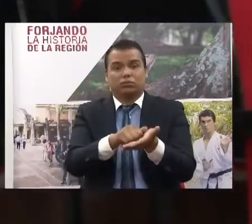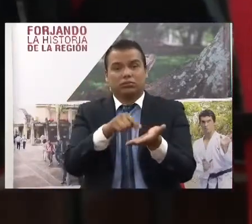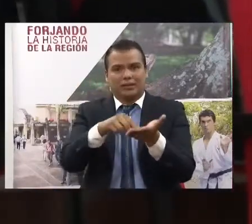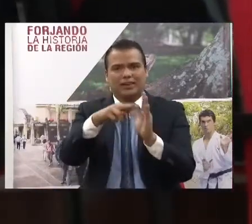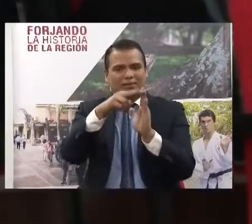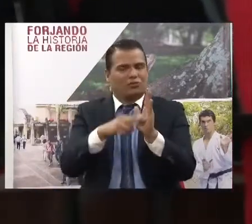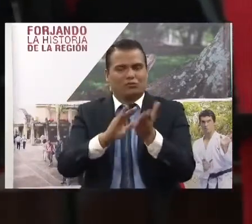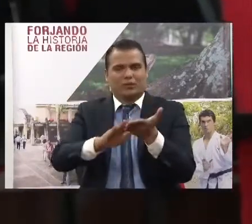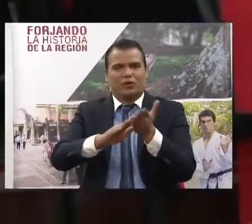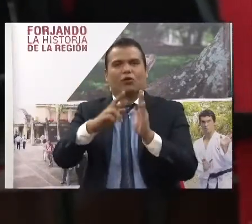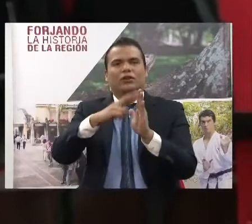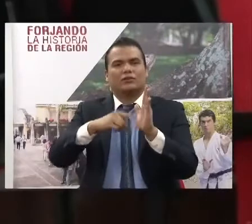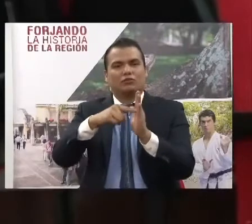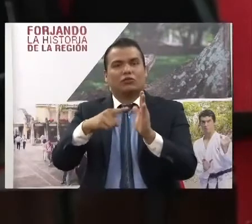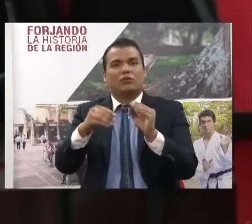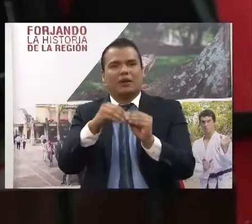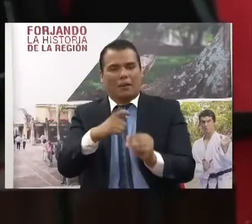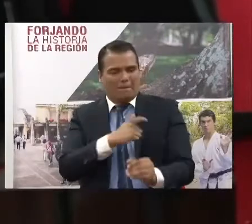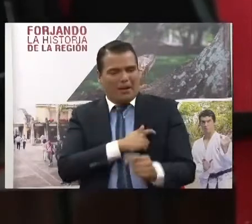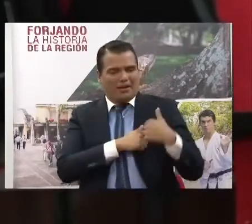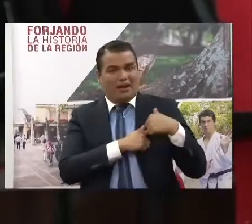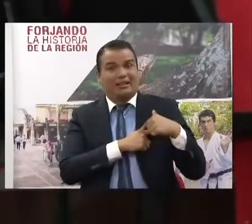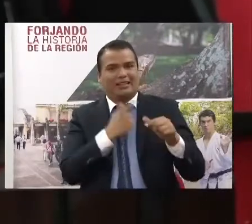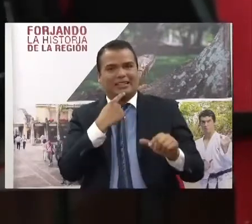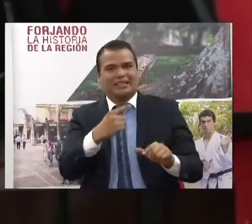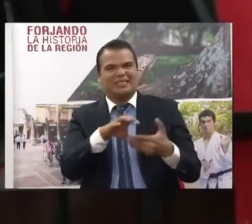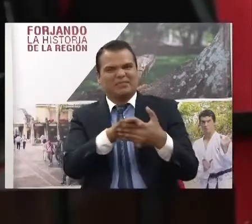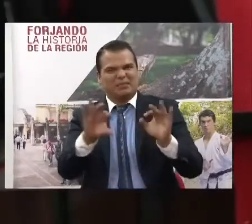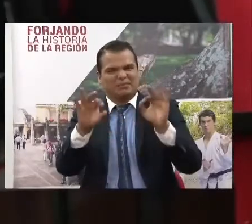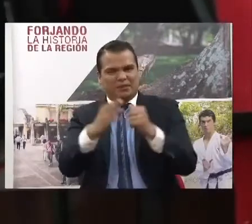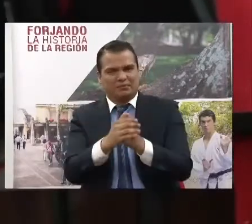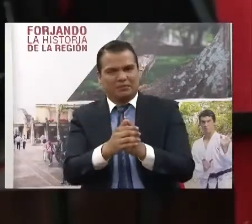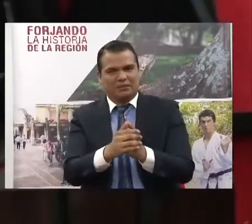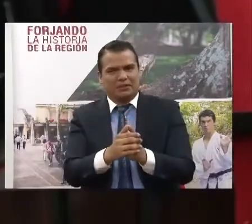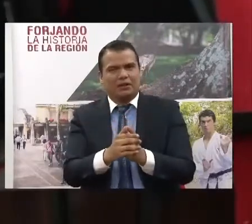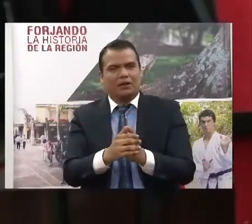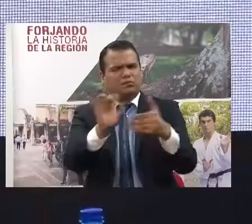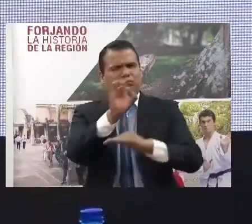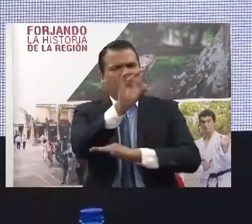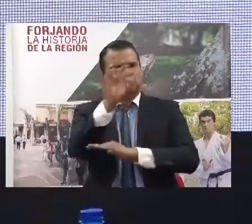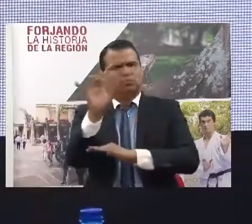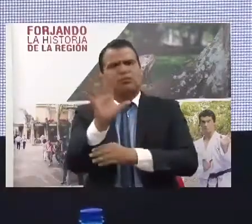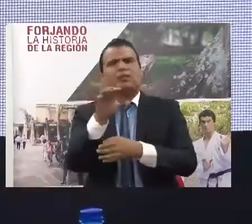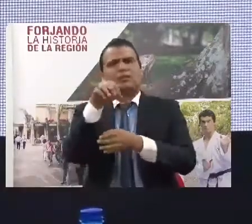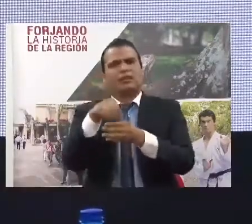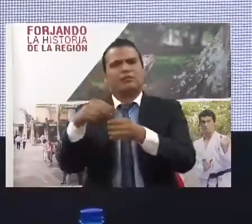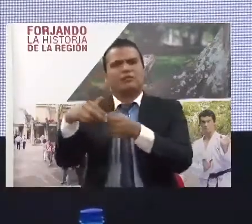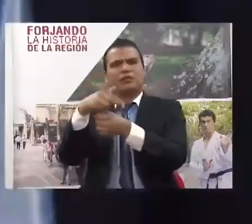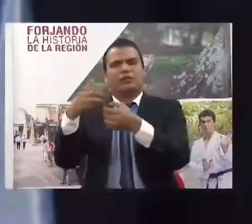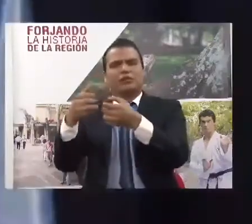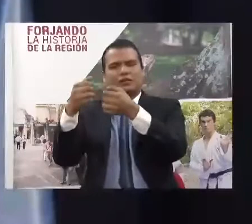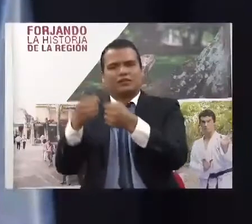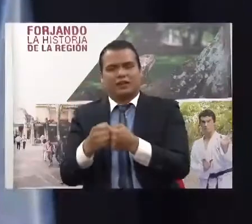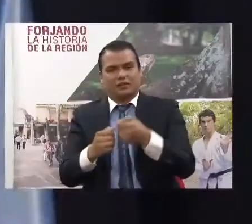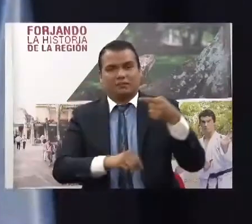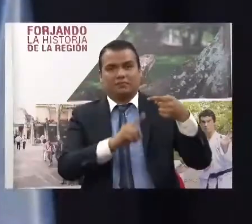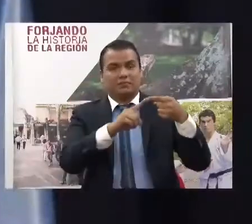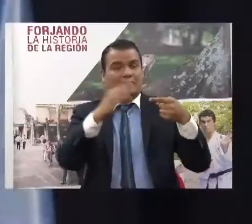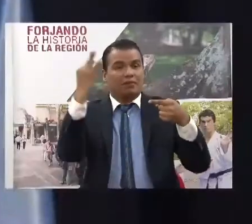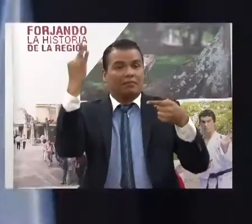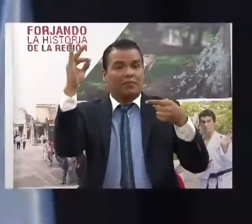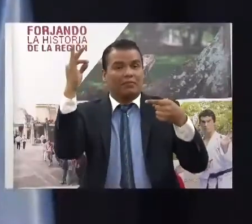mejor graduando. A continuación, leeremos los mejores graduandos de las sedes regionales. Sede Palmira, Facultad de